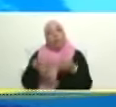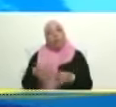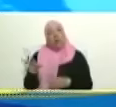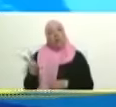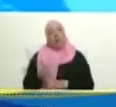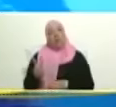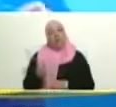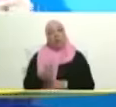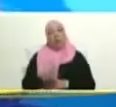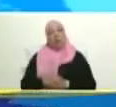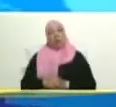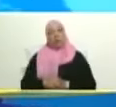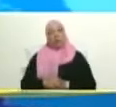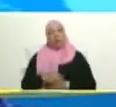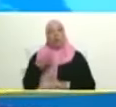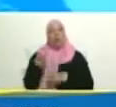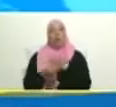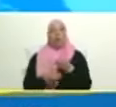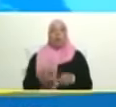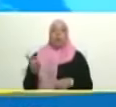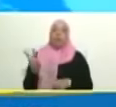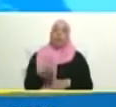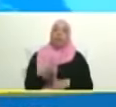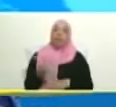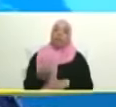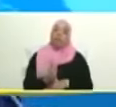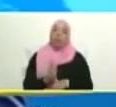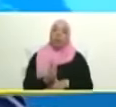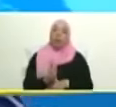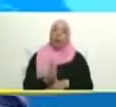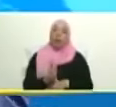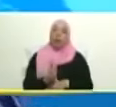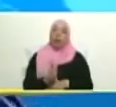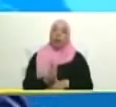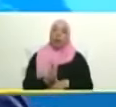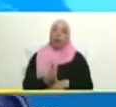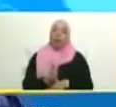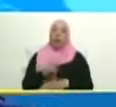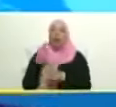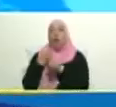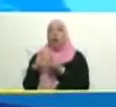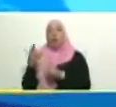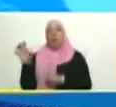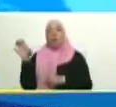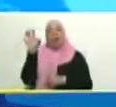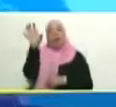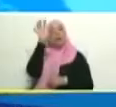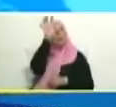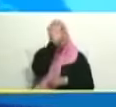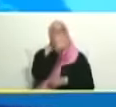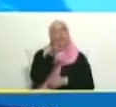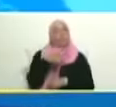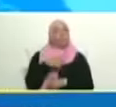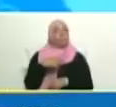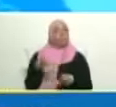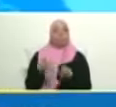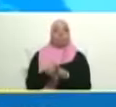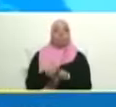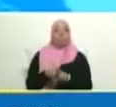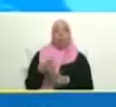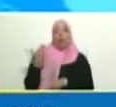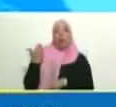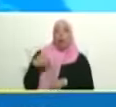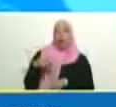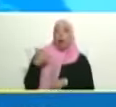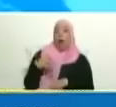Venezuela, hecha por venezolanos. No es como en otros países, como en la Argentina de